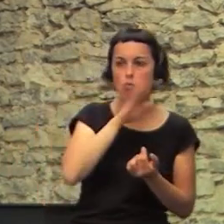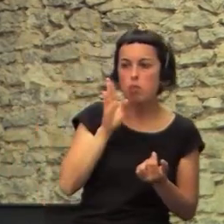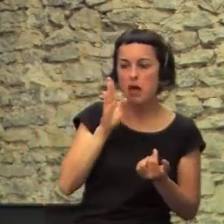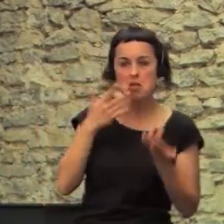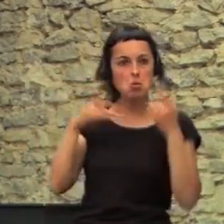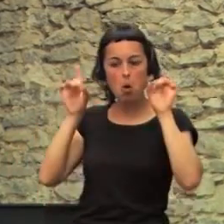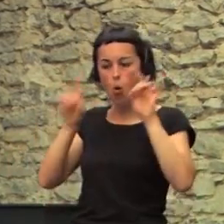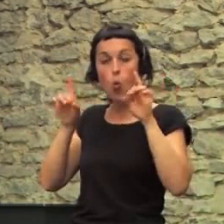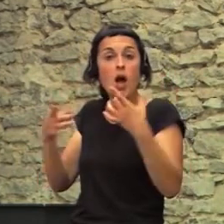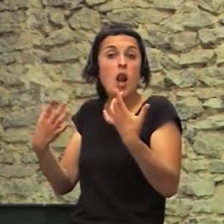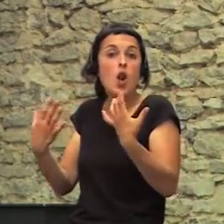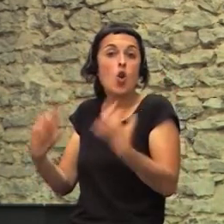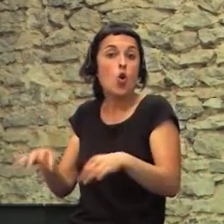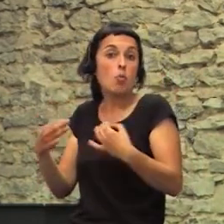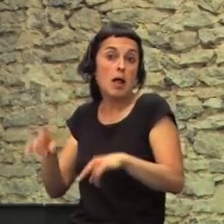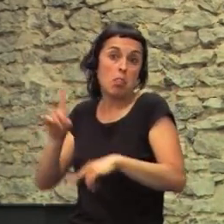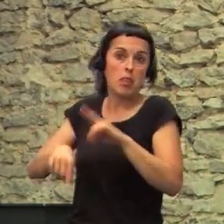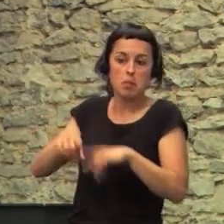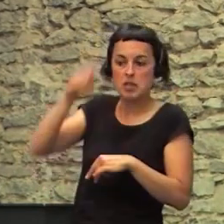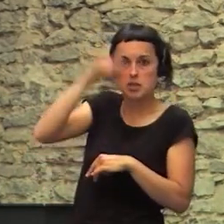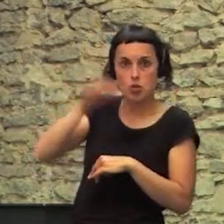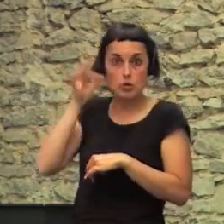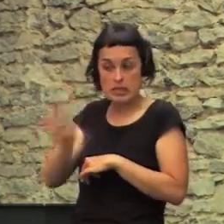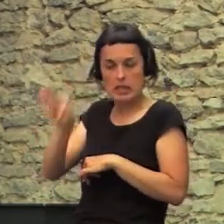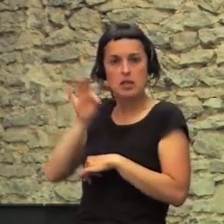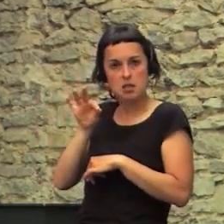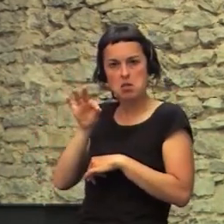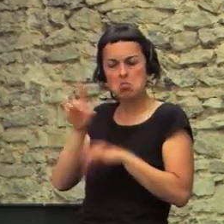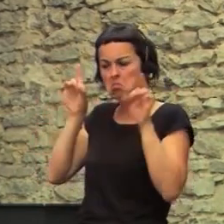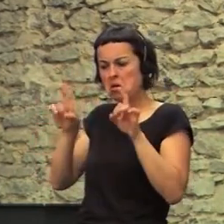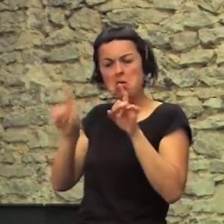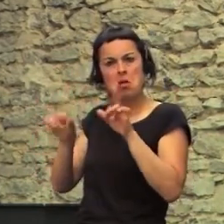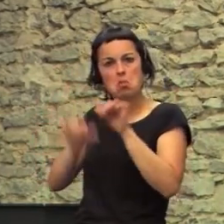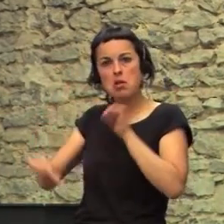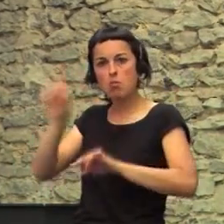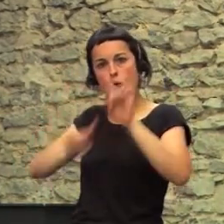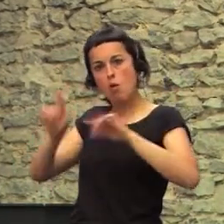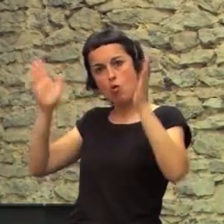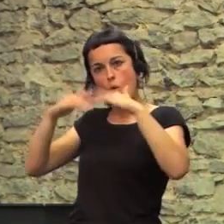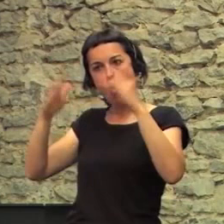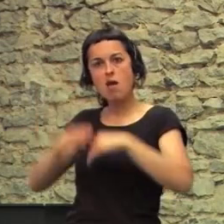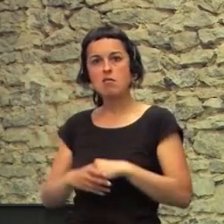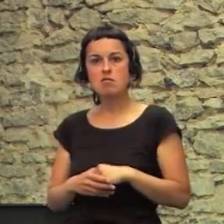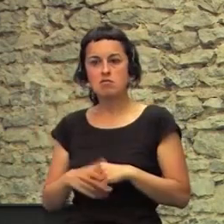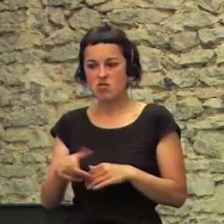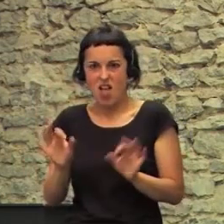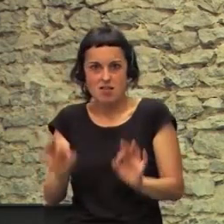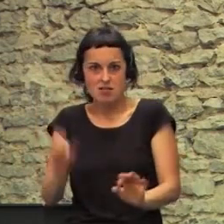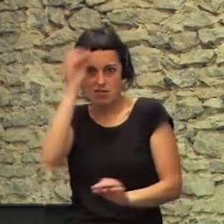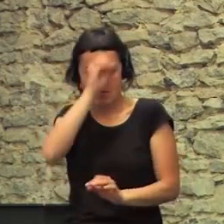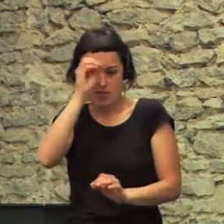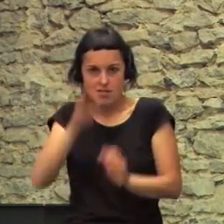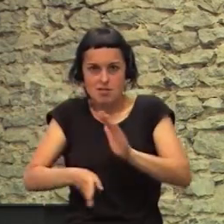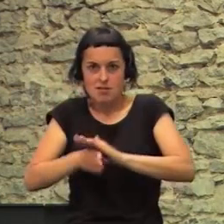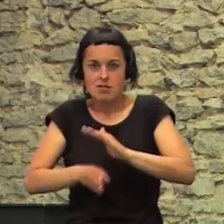educan conforme al sexo asignado, no habrá ningún tipo de problema. Todavía esto está ahí. Lo que pasa es que las